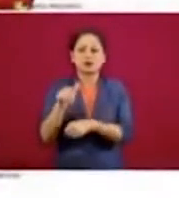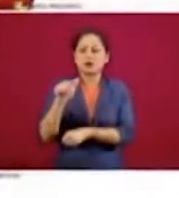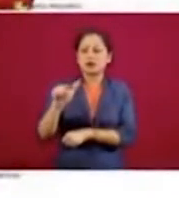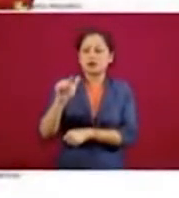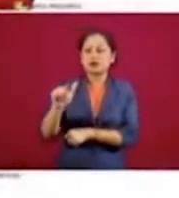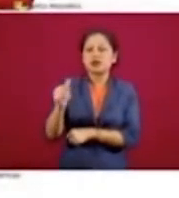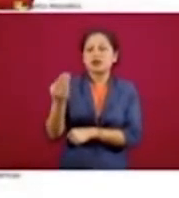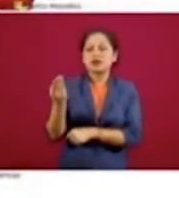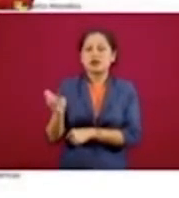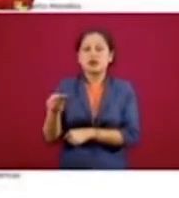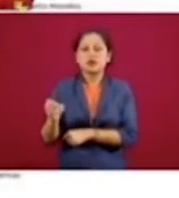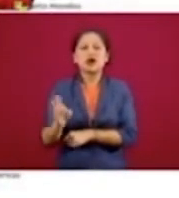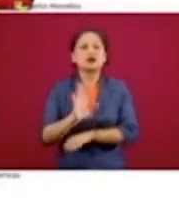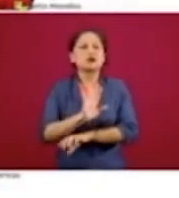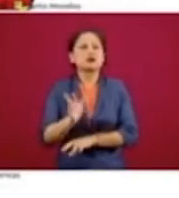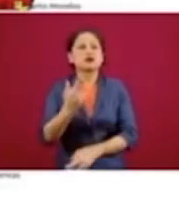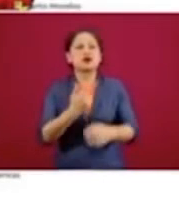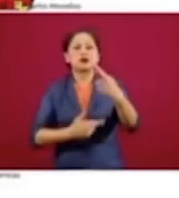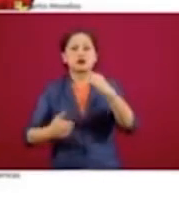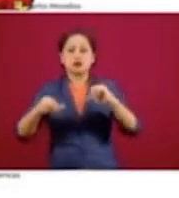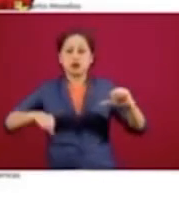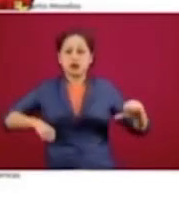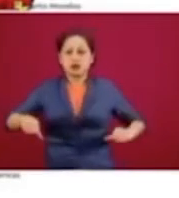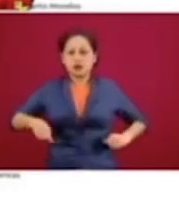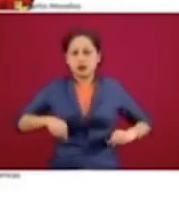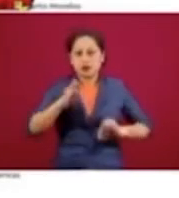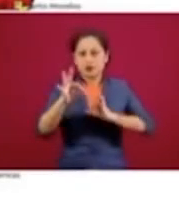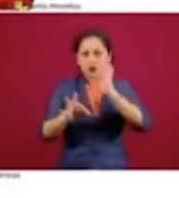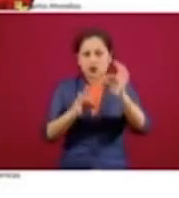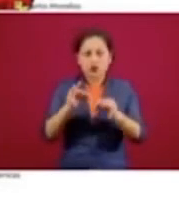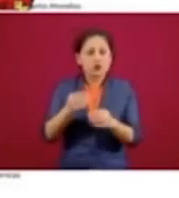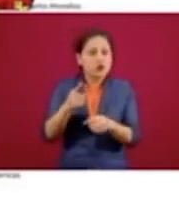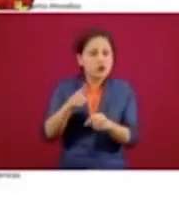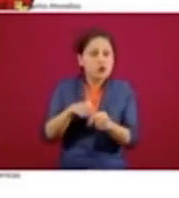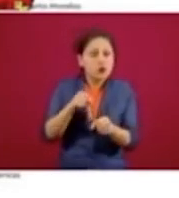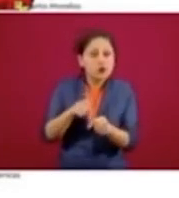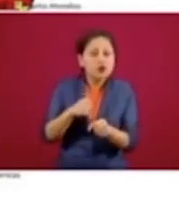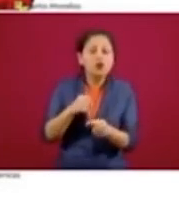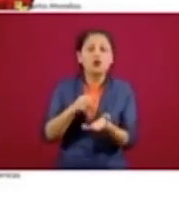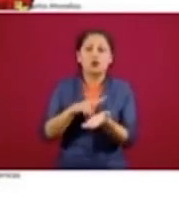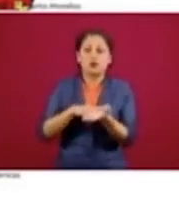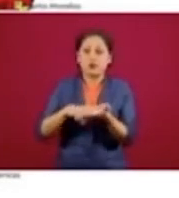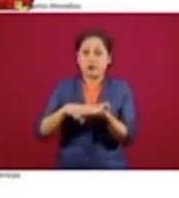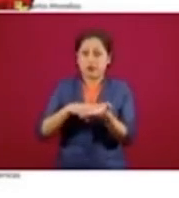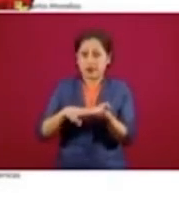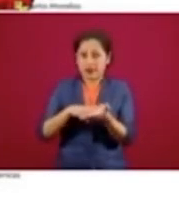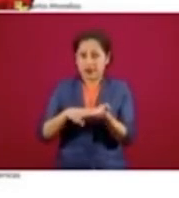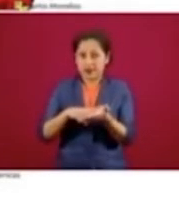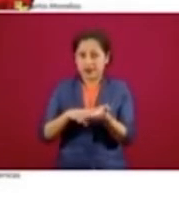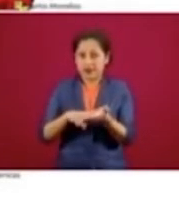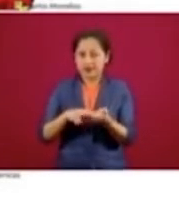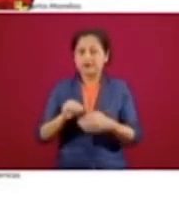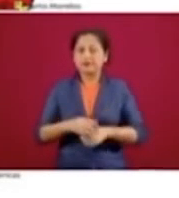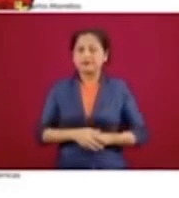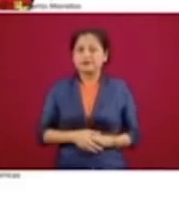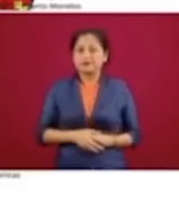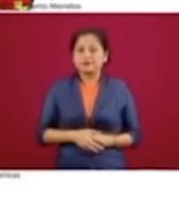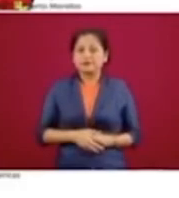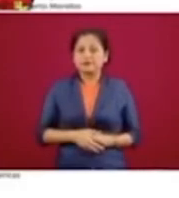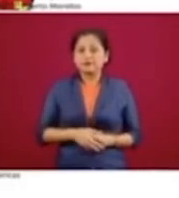Puerto Vallarta, La Paz y Los Cabos están considerados municipios de alta transmisión, por lo que se anticipa que las acciones de mitigación se